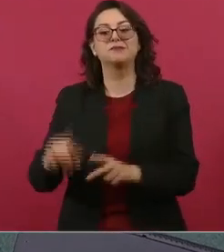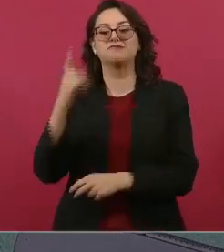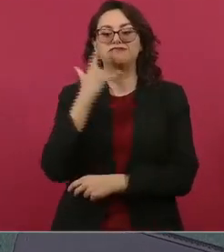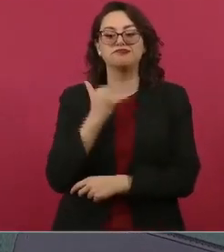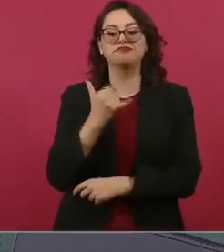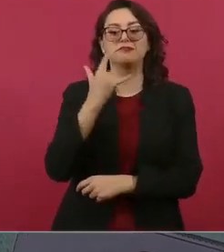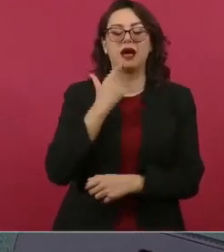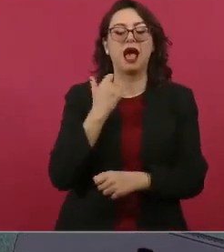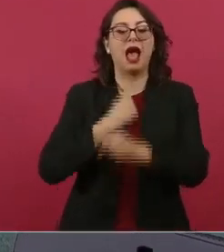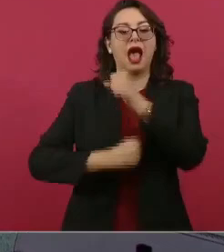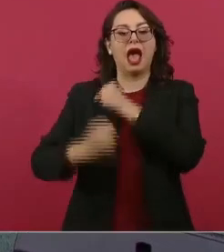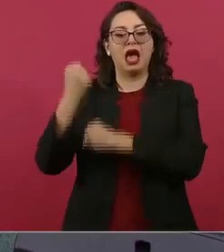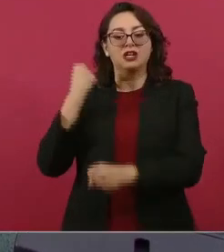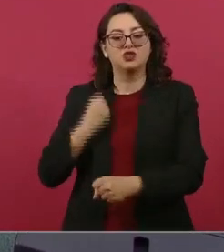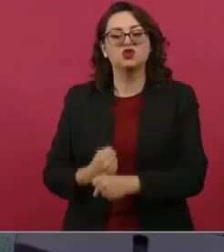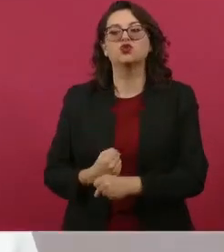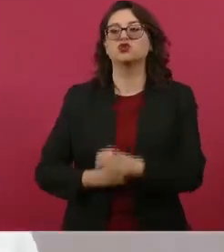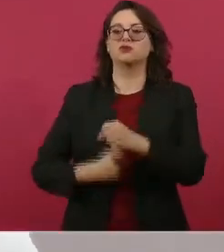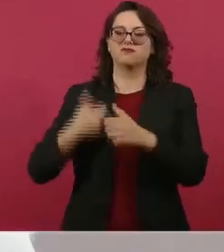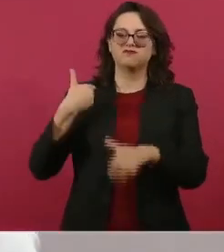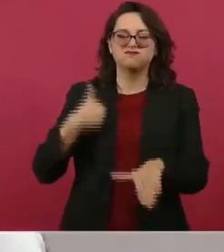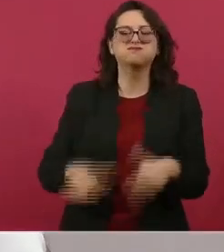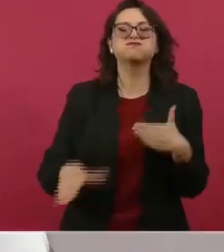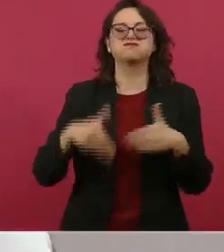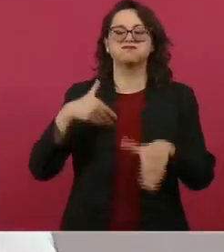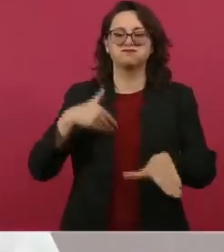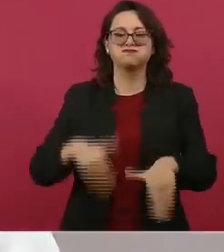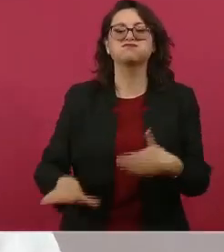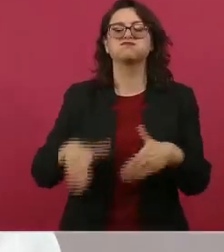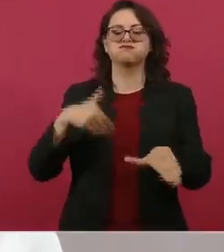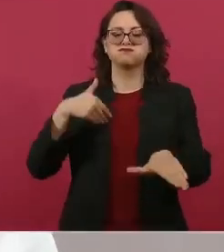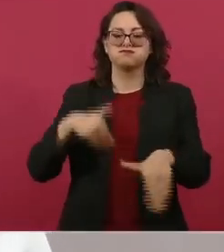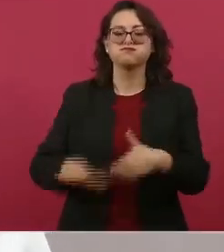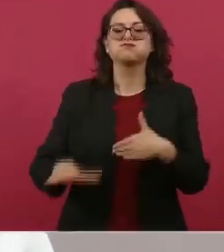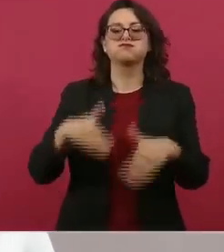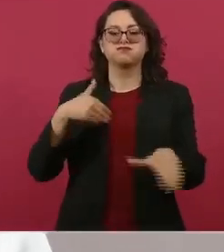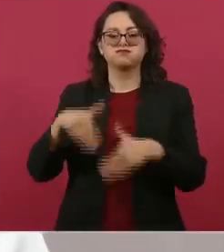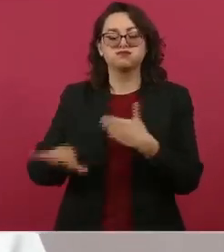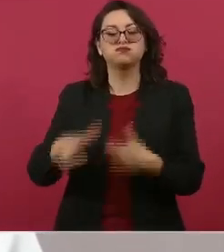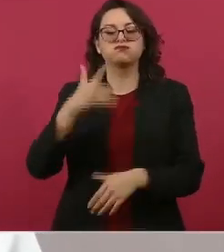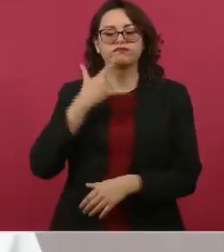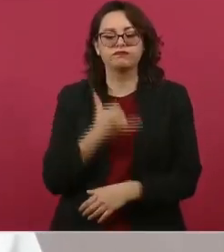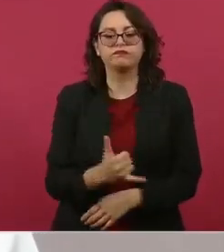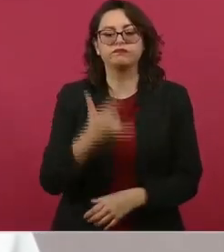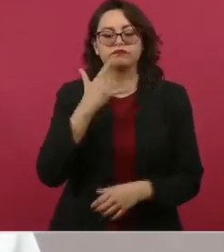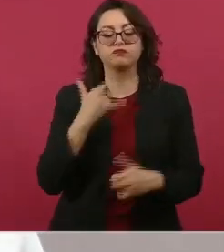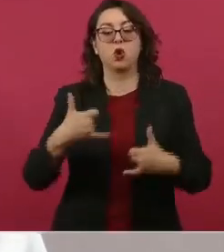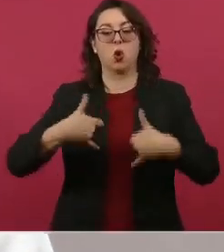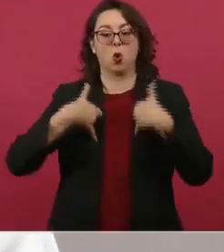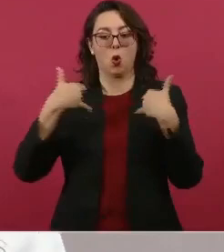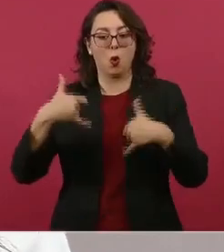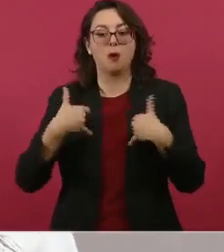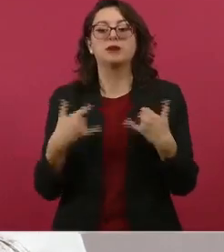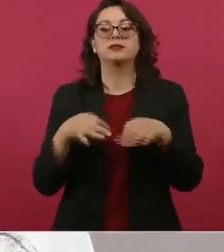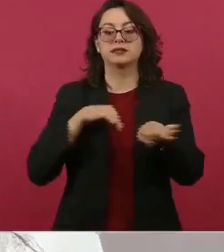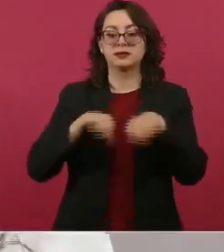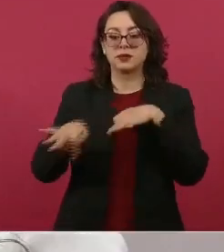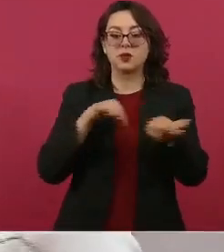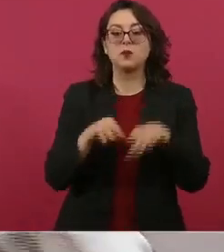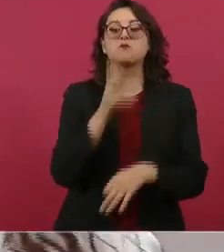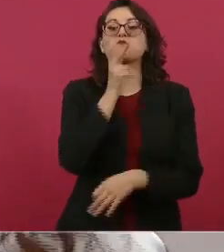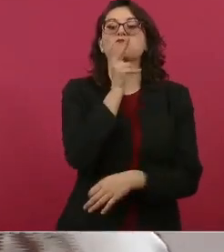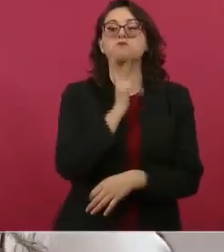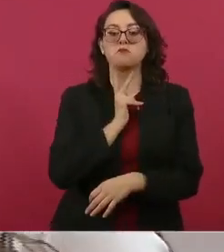de kilómetros en el éxodo por la democracia. Jóvenes trabajadores de Pemex reclamaron lo que